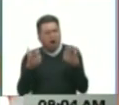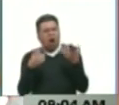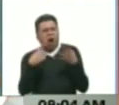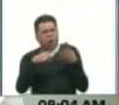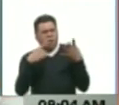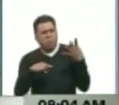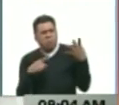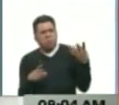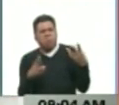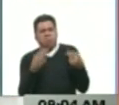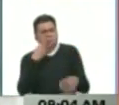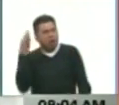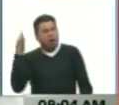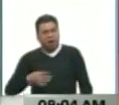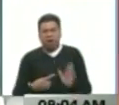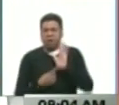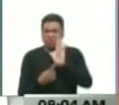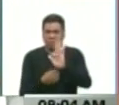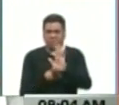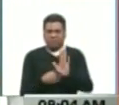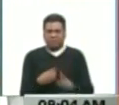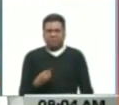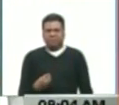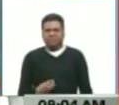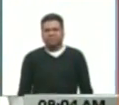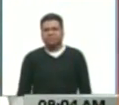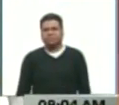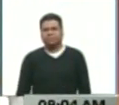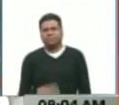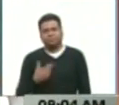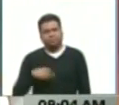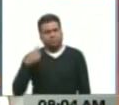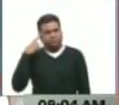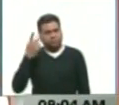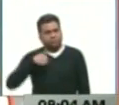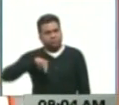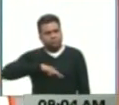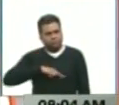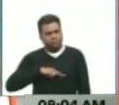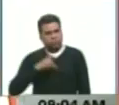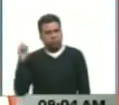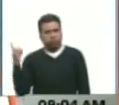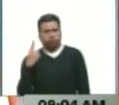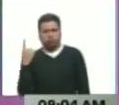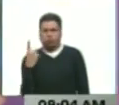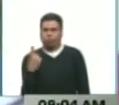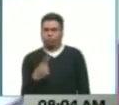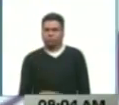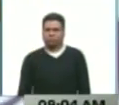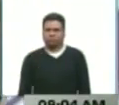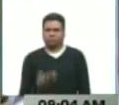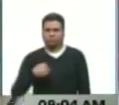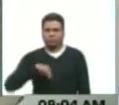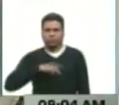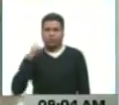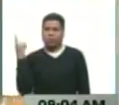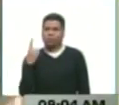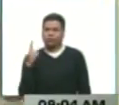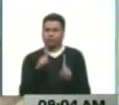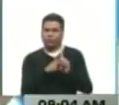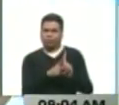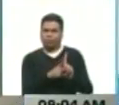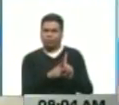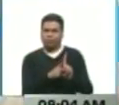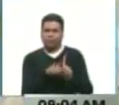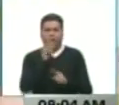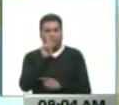mediáticos con la verdad, que es lo que nos asiste a nosotros y a nosotras. No estamos solos. No estamos solos. No estamos solos, tampoco estamos solos en las redes sociales, porque también